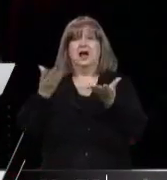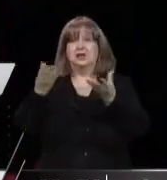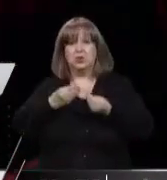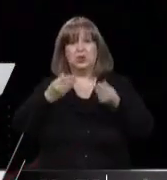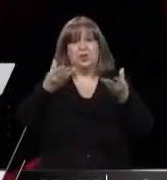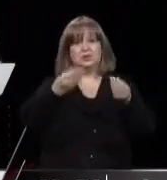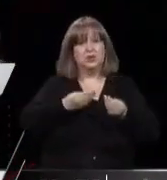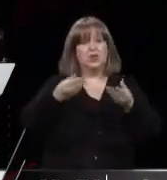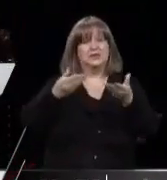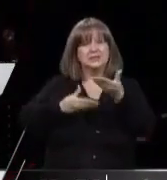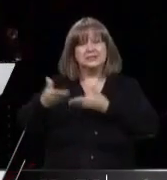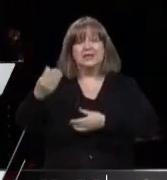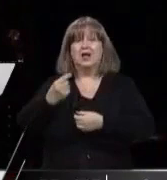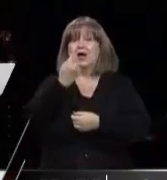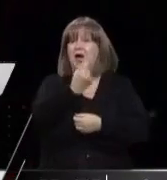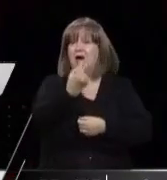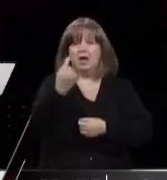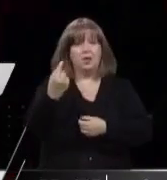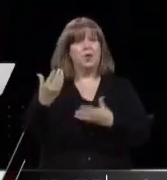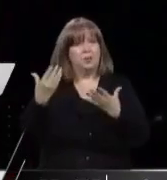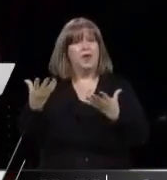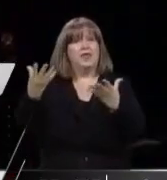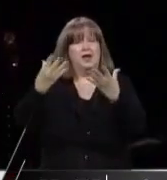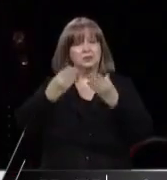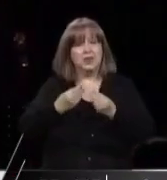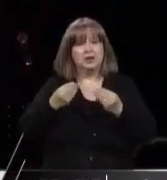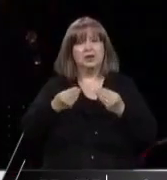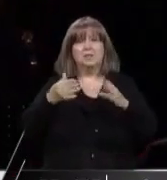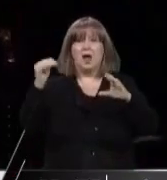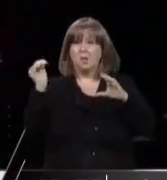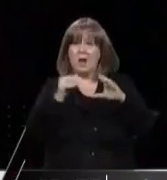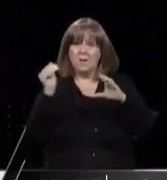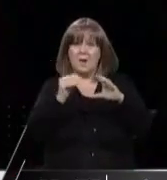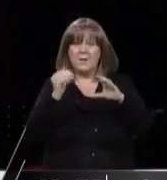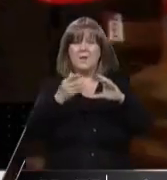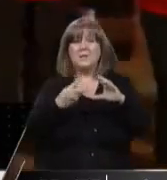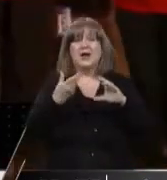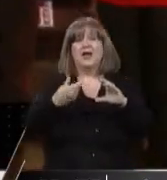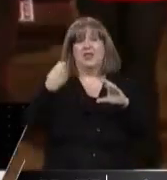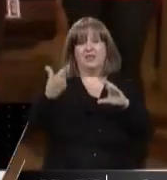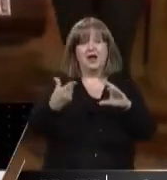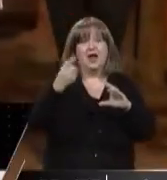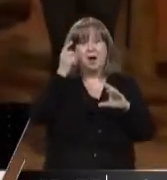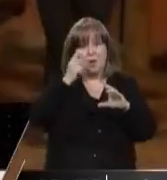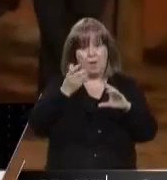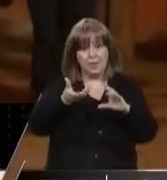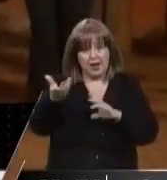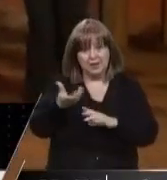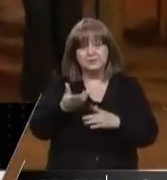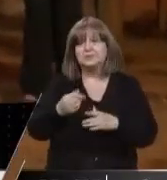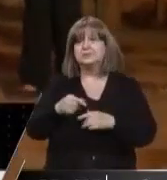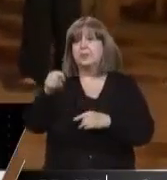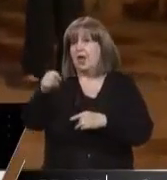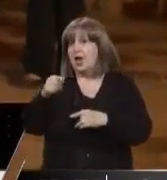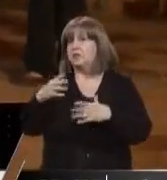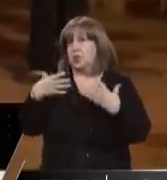Luis, que todos pongamos un poquito, vamos a hacer una gran bolsa para que los bomberos puedan moverse. Una infraestructura muy grande que hay que